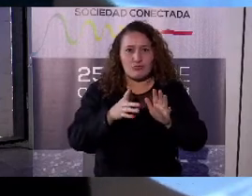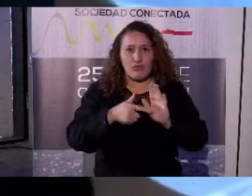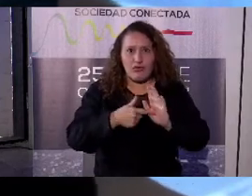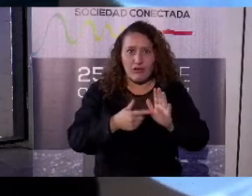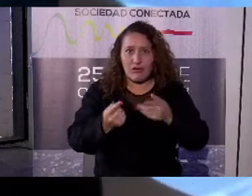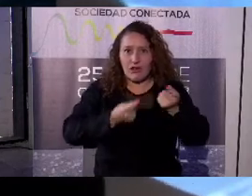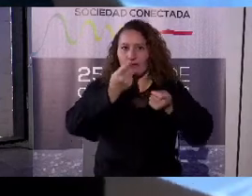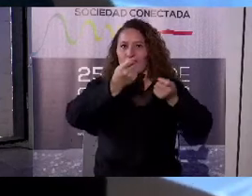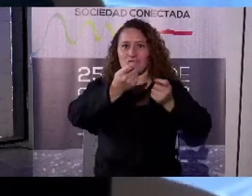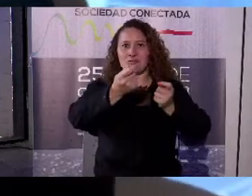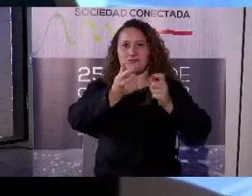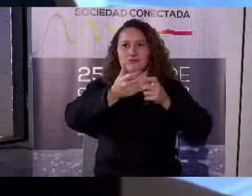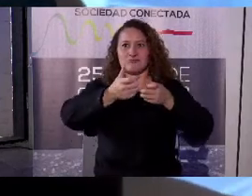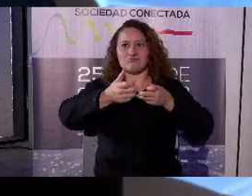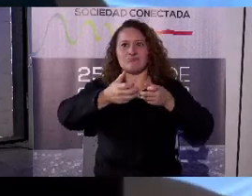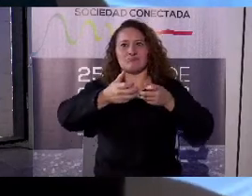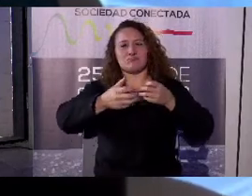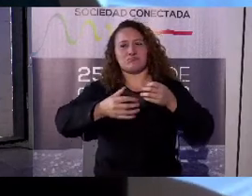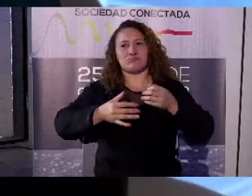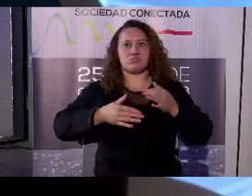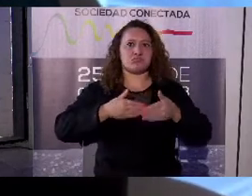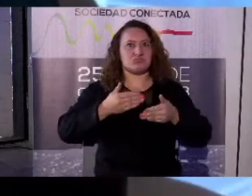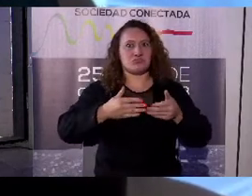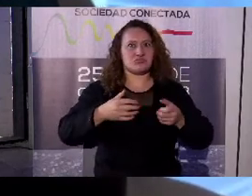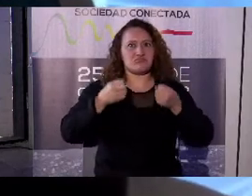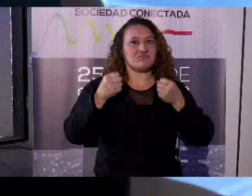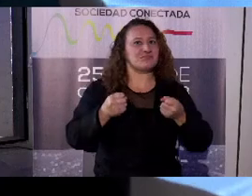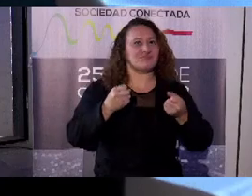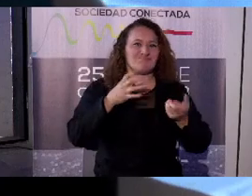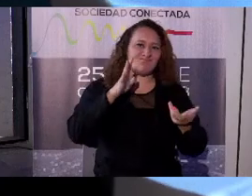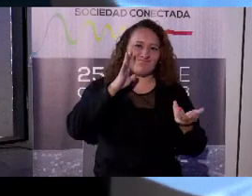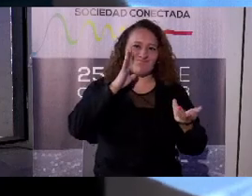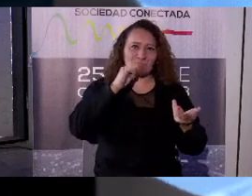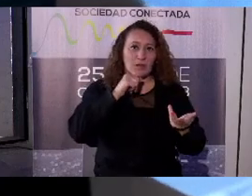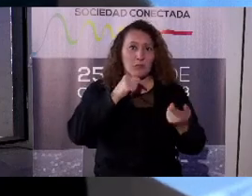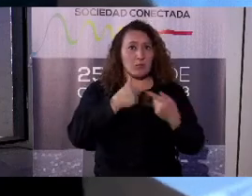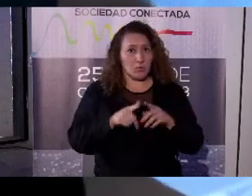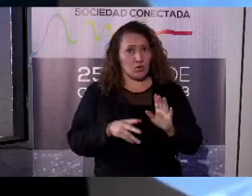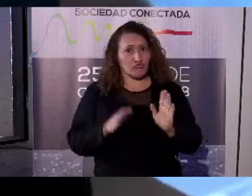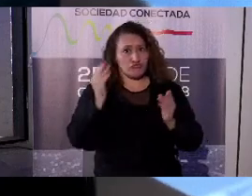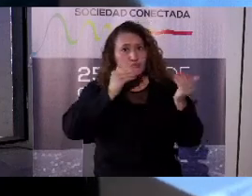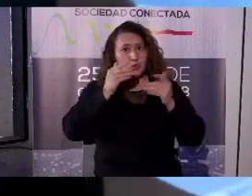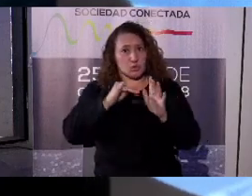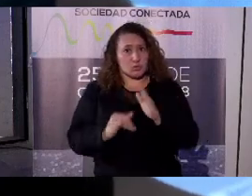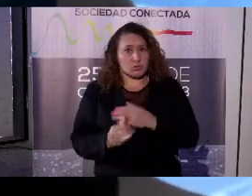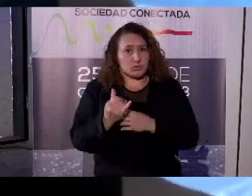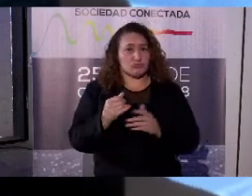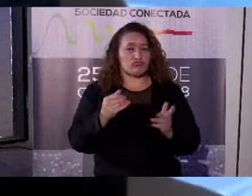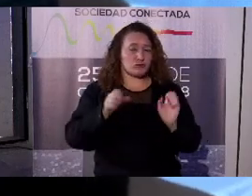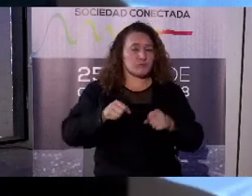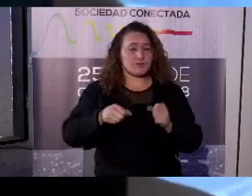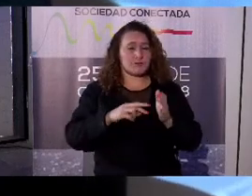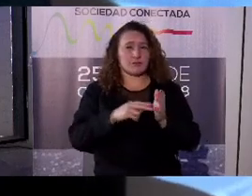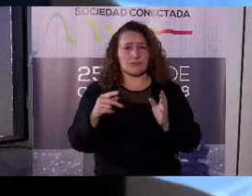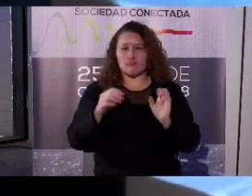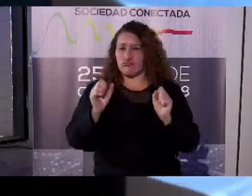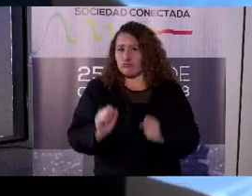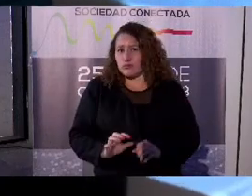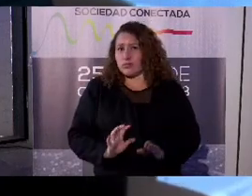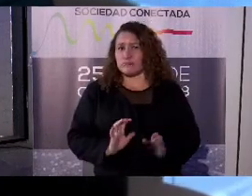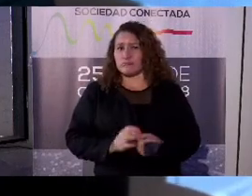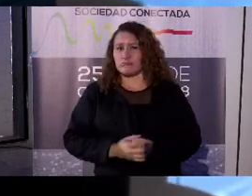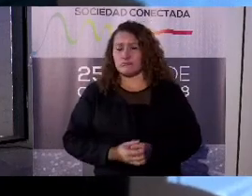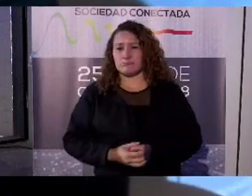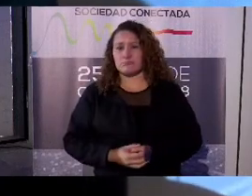negocio Pero desde el punto de vista normativo y desde la posibilidad técnica se podían haber